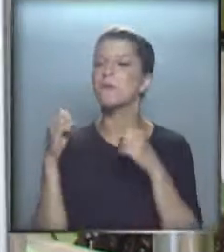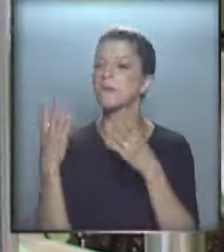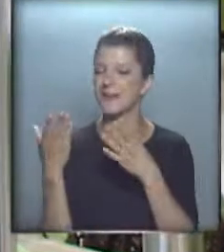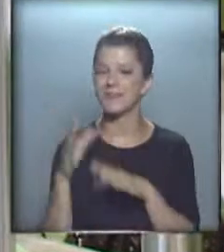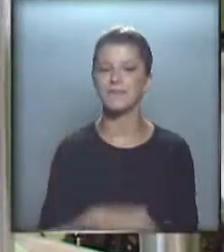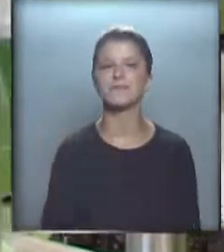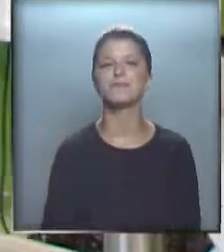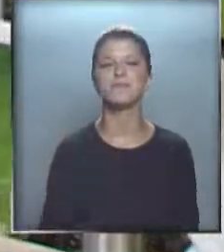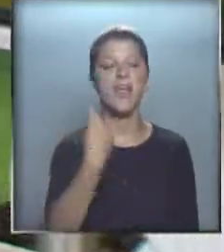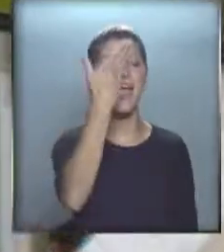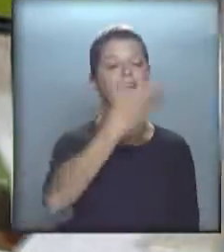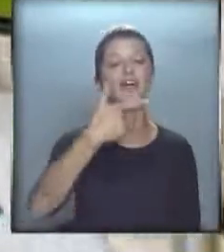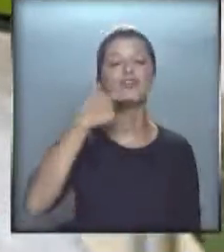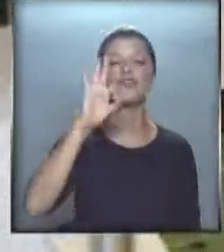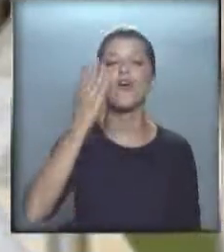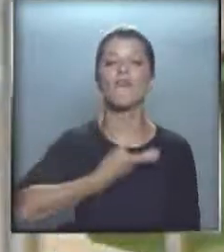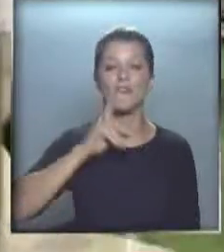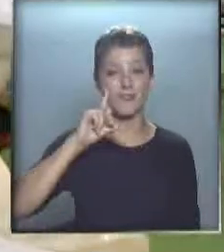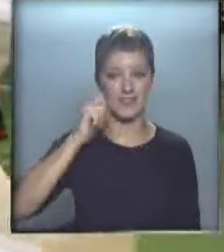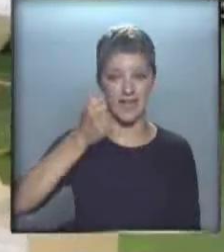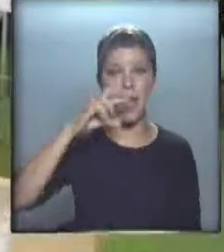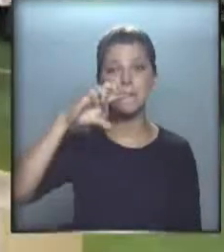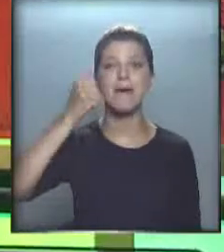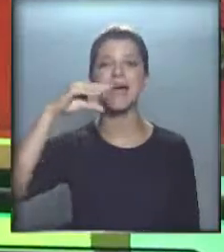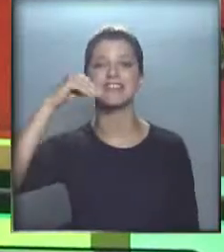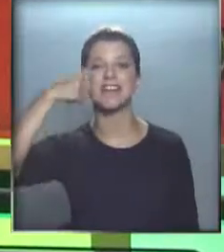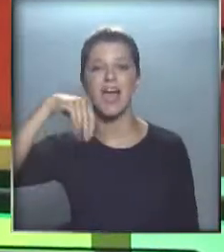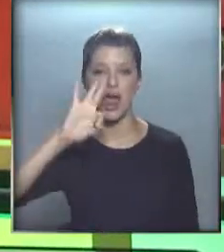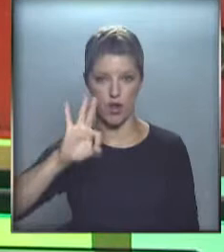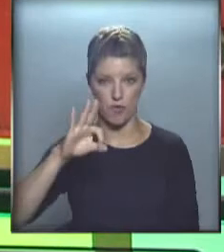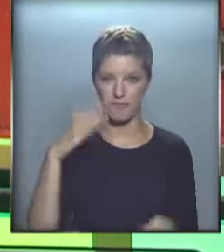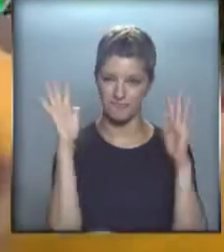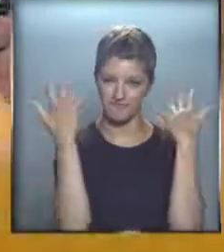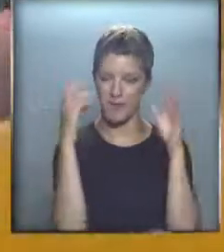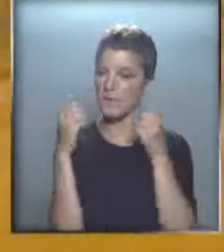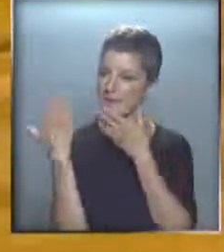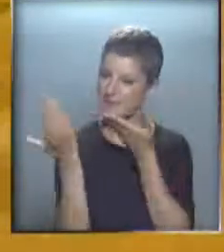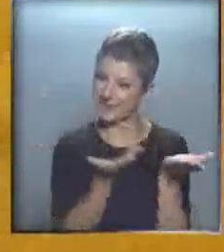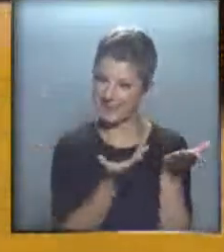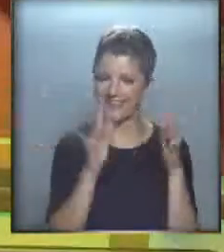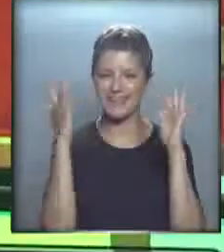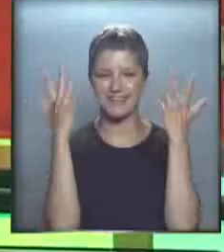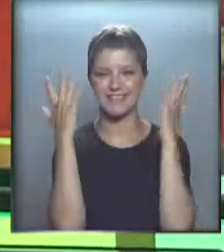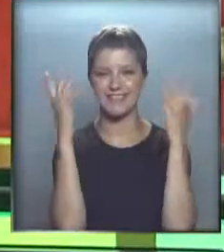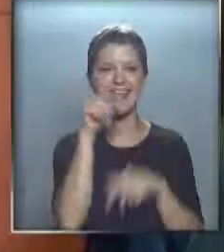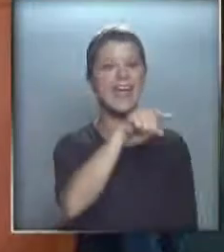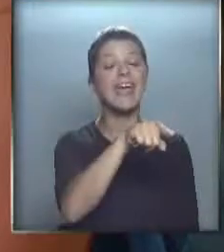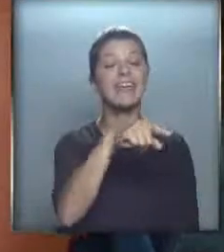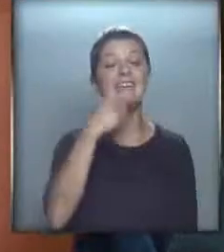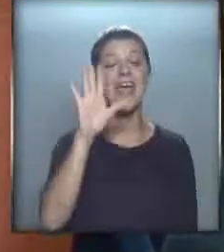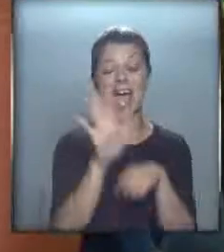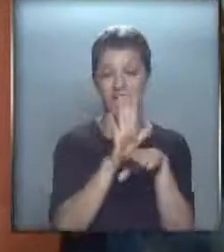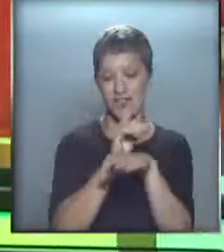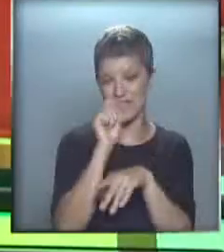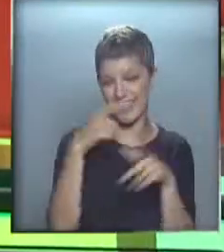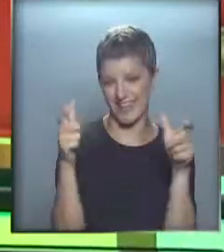Damas y caballeros, Sofía Pachano la tengo aquí a mi izquierda, también fuerte el aplauso para ella. Bienvenida Sofía. Sofía es integrante